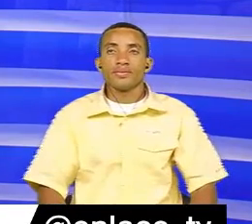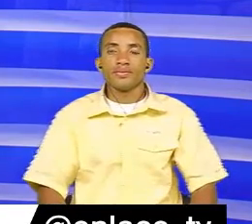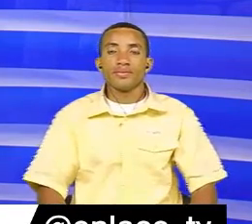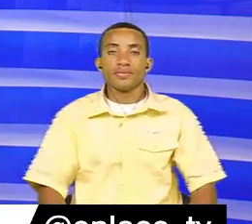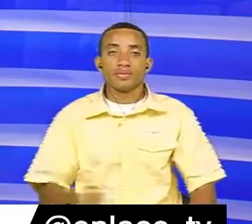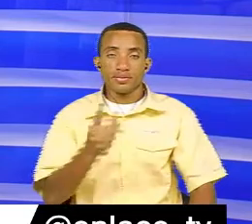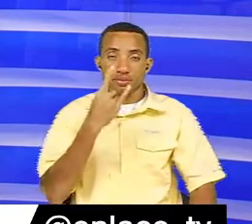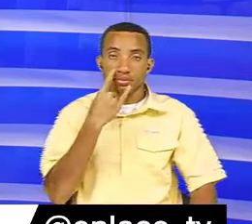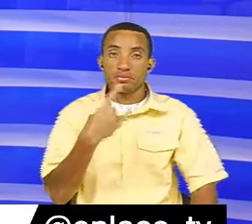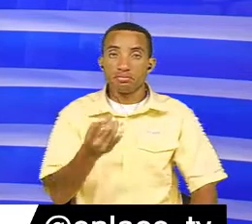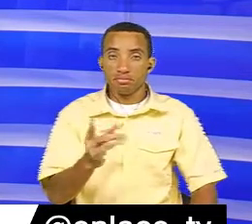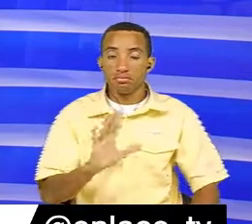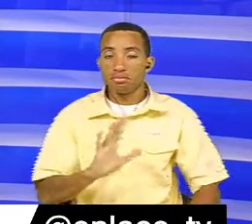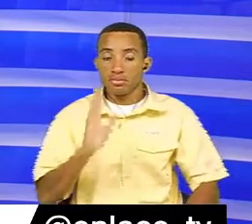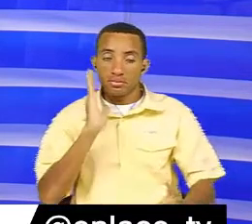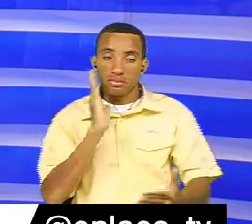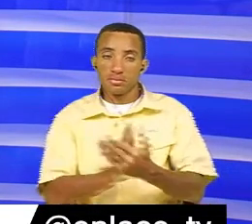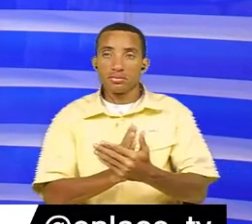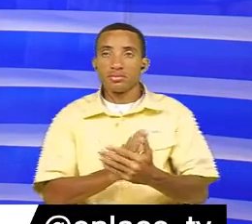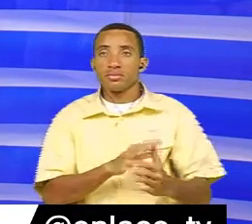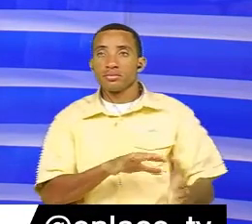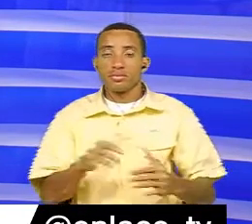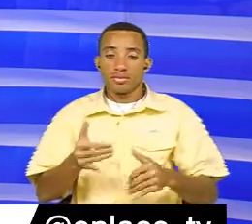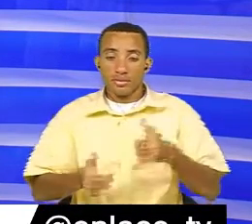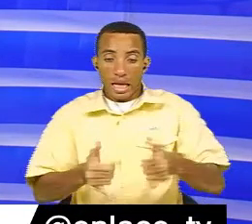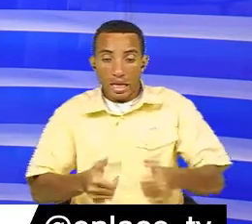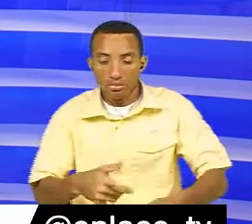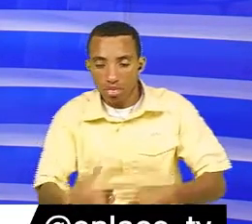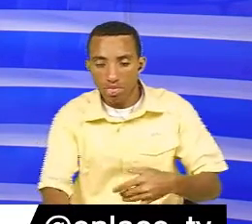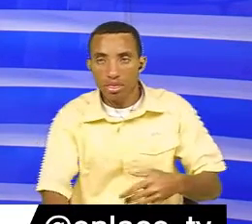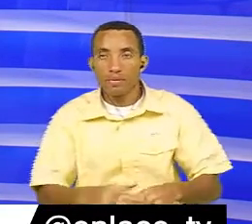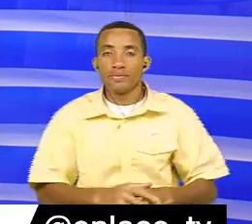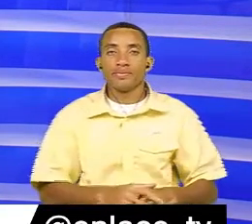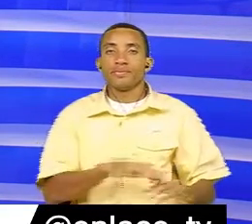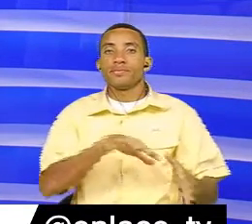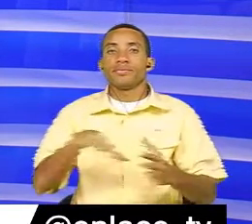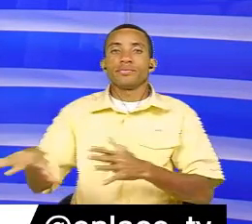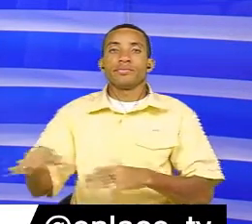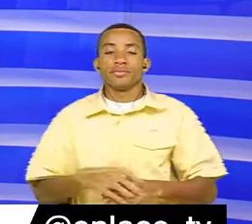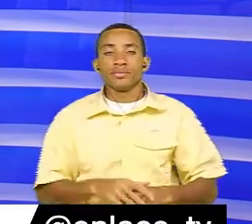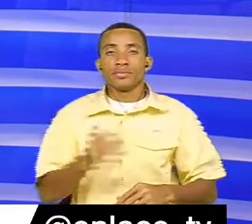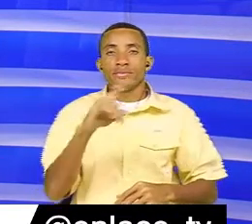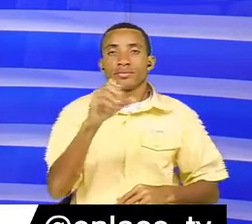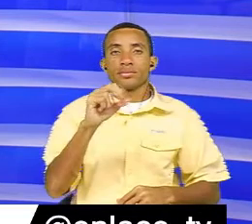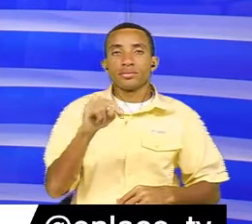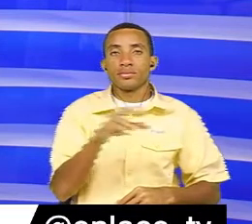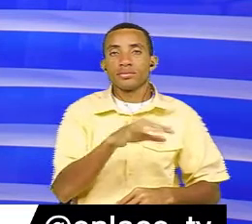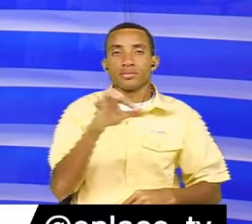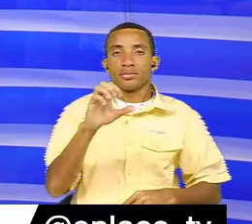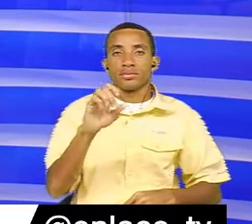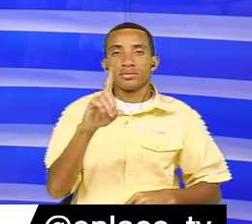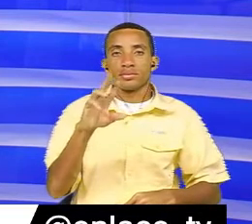Interesante campaña para evitar los accidentes en las escaleras. Y el Seminario San Pedro Claver organiza el homenaje al